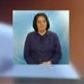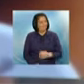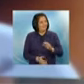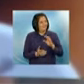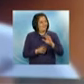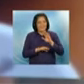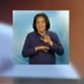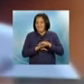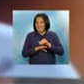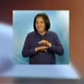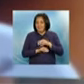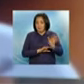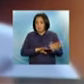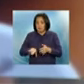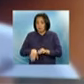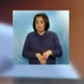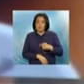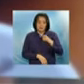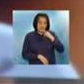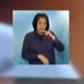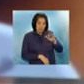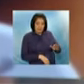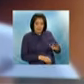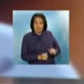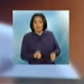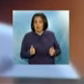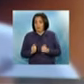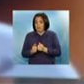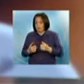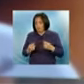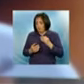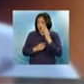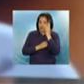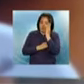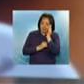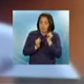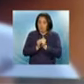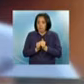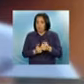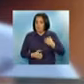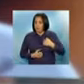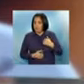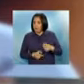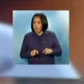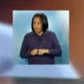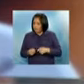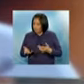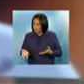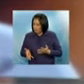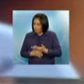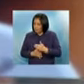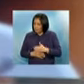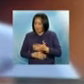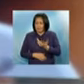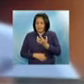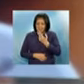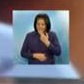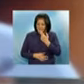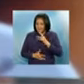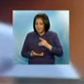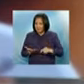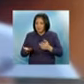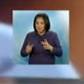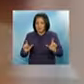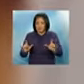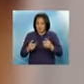Engreídos totales. Y una niña y su mascota duermen juntos, se bañan juntos y hasta comparten algo que ha conmovido en las redes